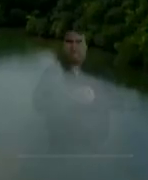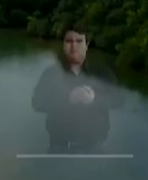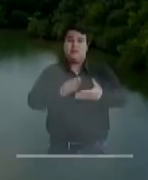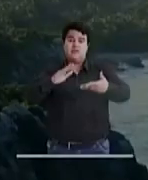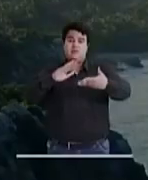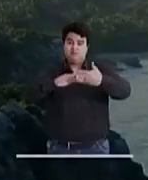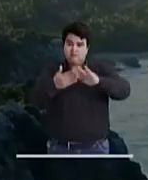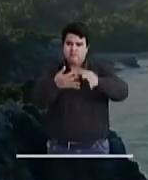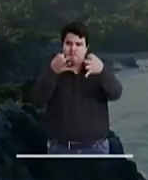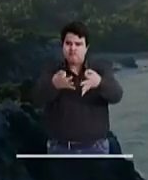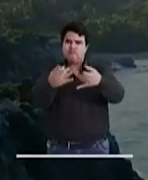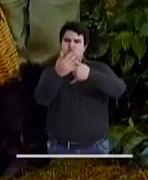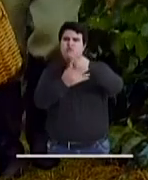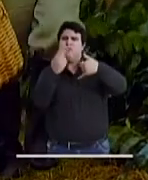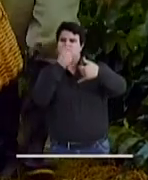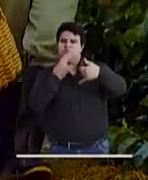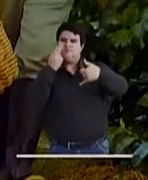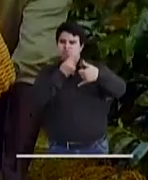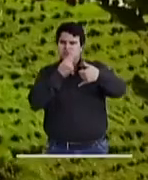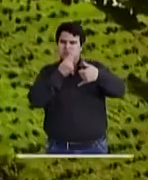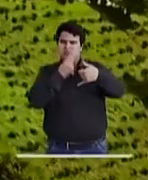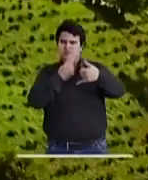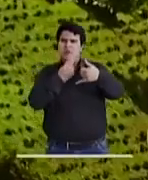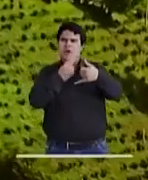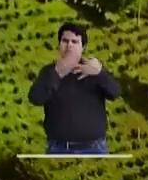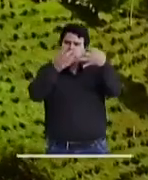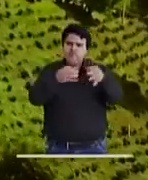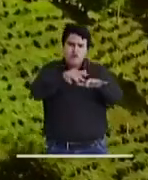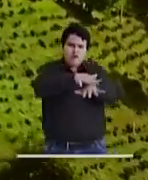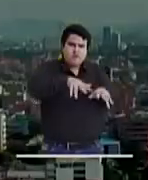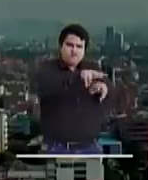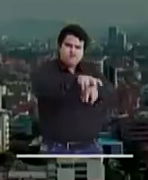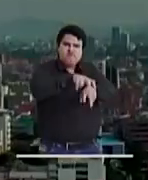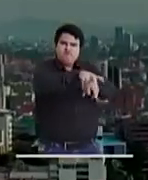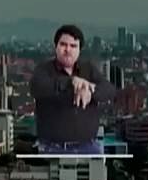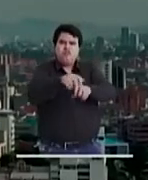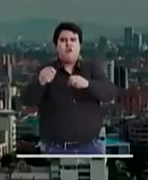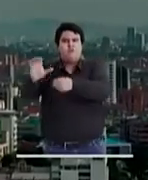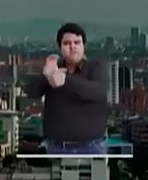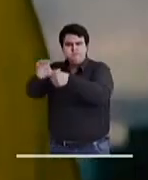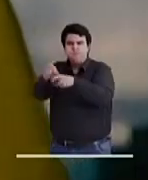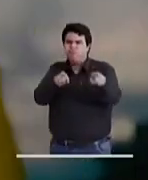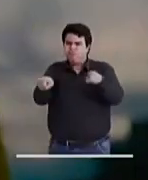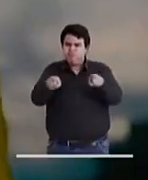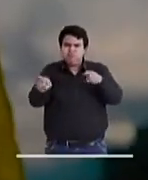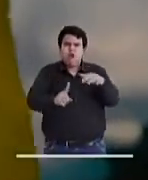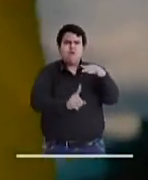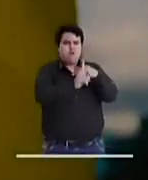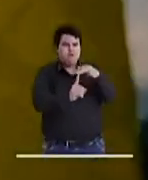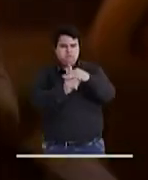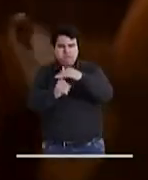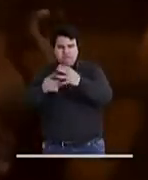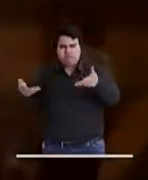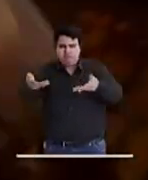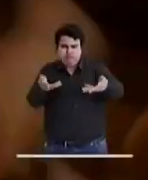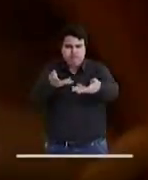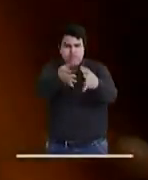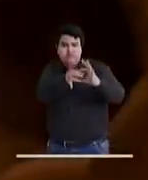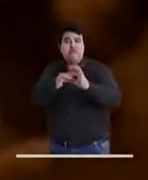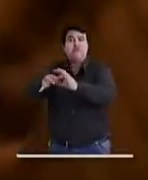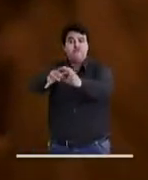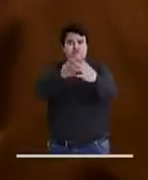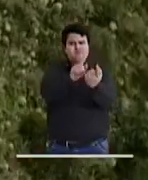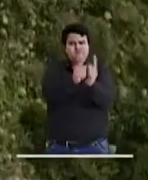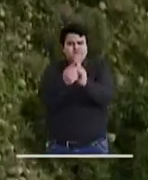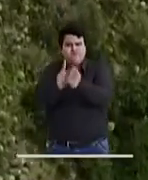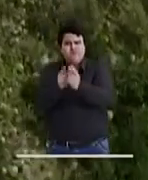con un lenguaje propositivo, y pues generar todas las técnicas de venta para que también las personas pues